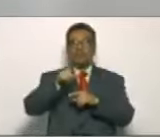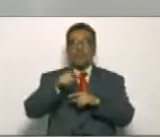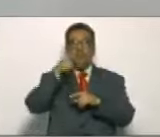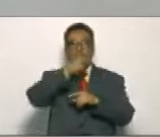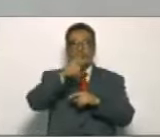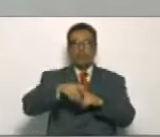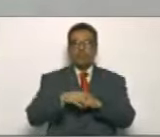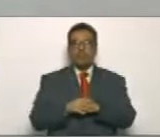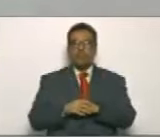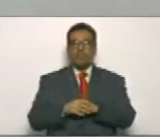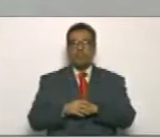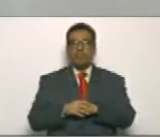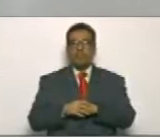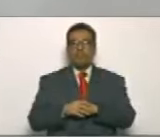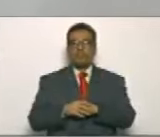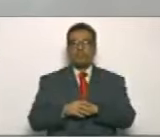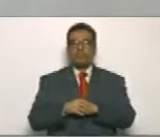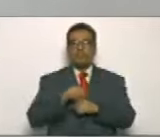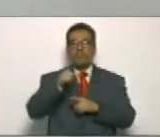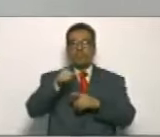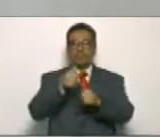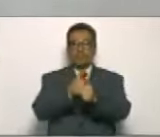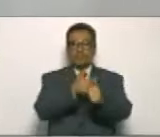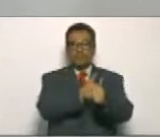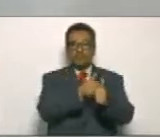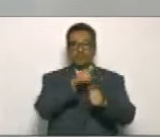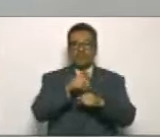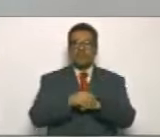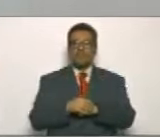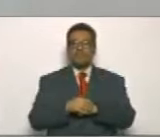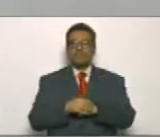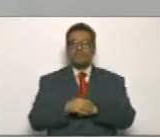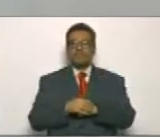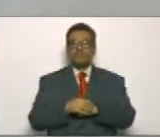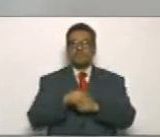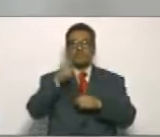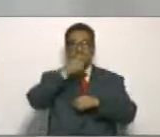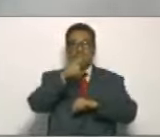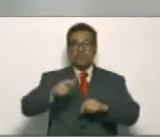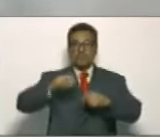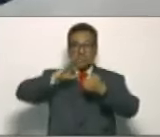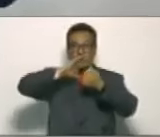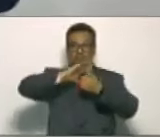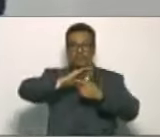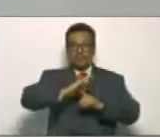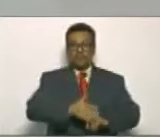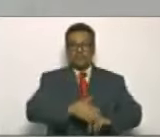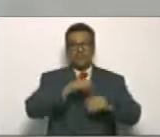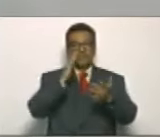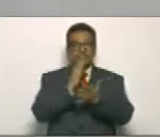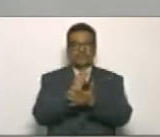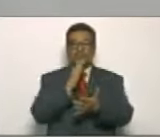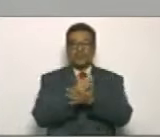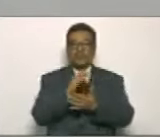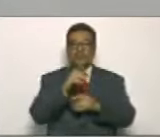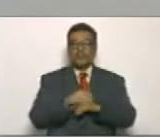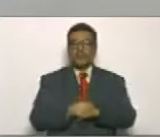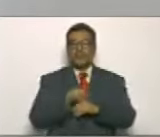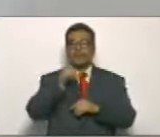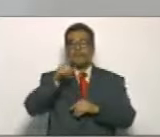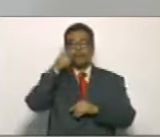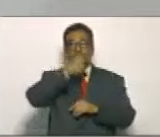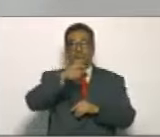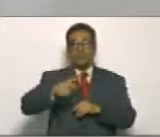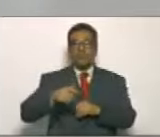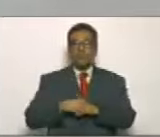pueblo que fue perseguido, que fue reprimido constantemente. Ese